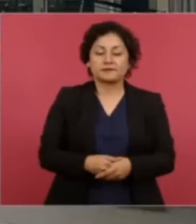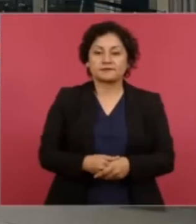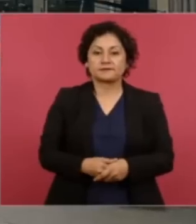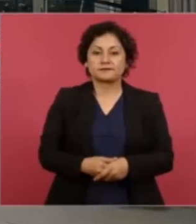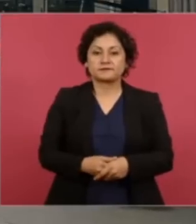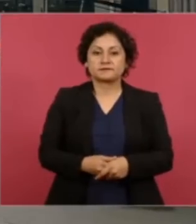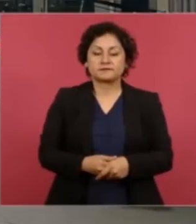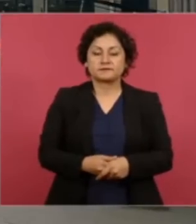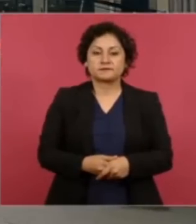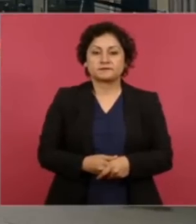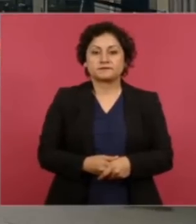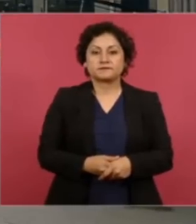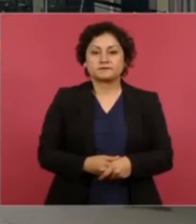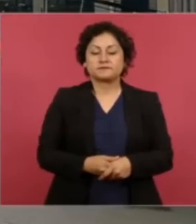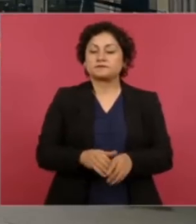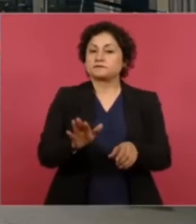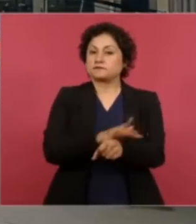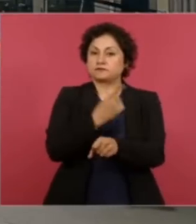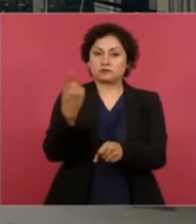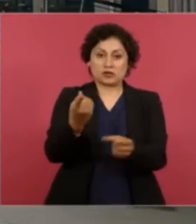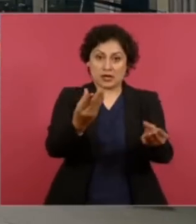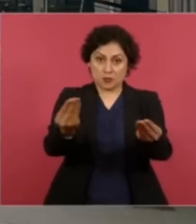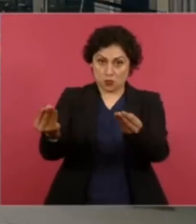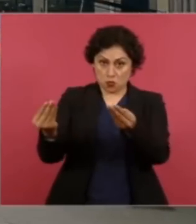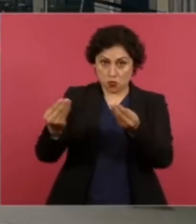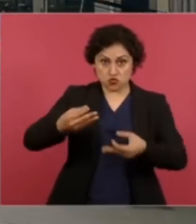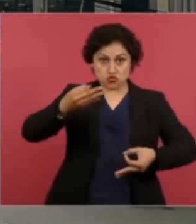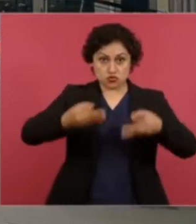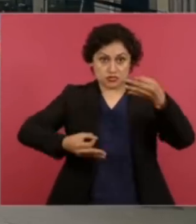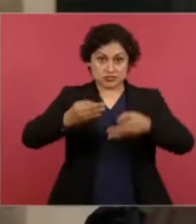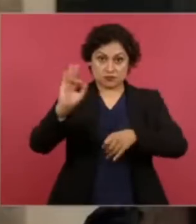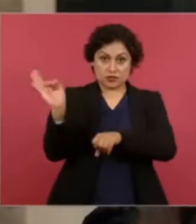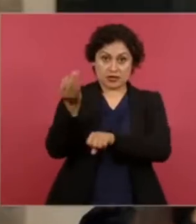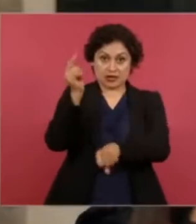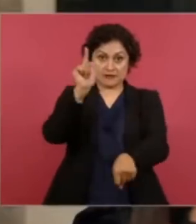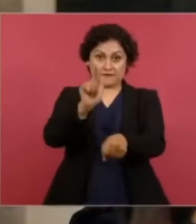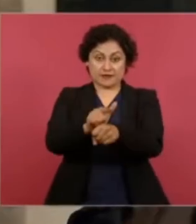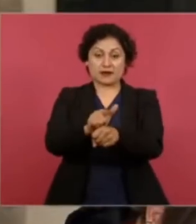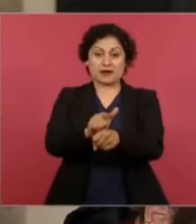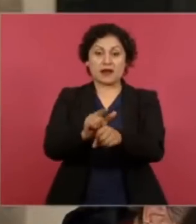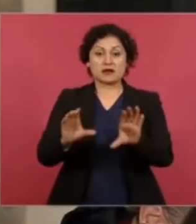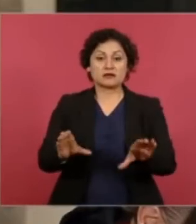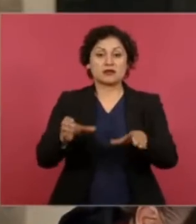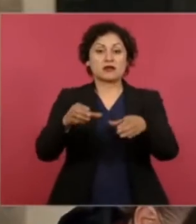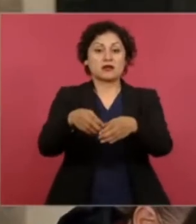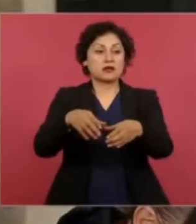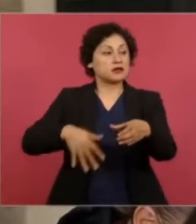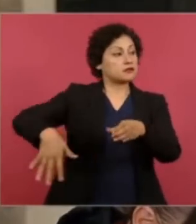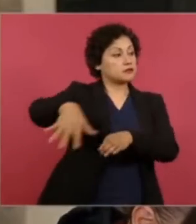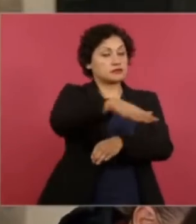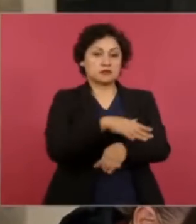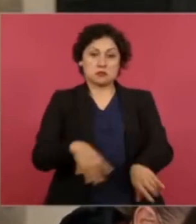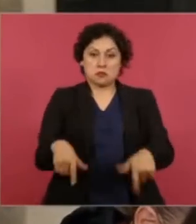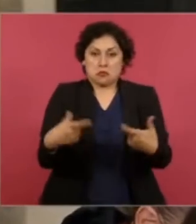en muchos tribunales federales están en zonas de alta plusvalía y con